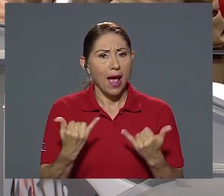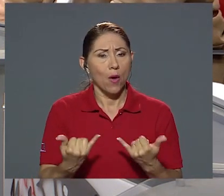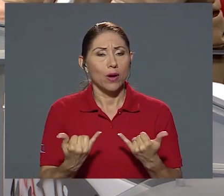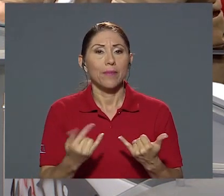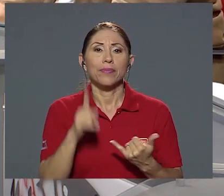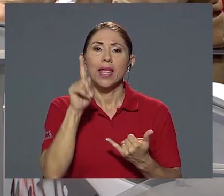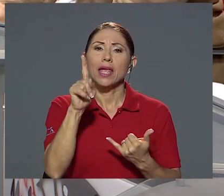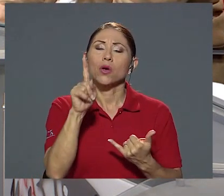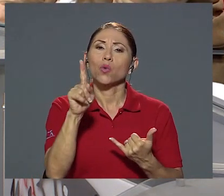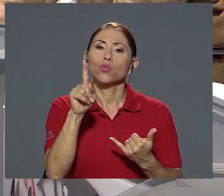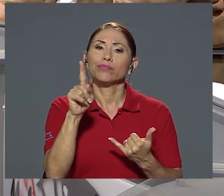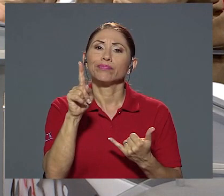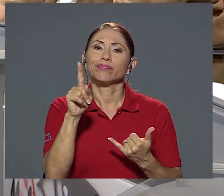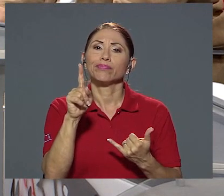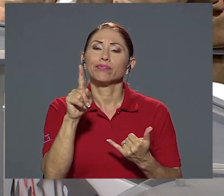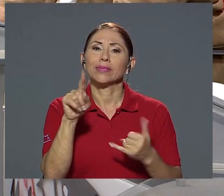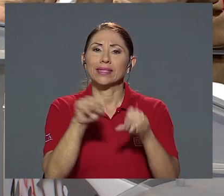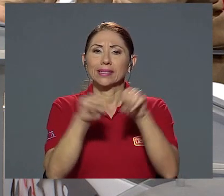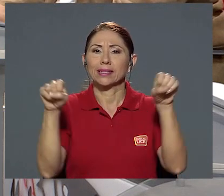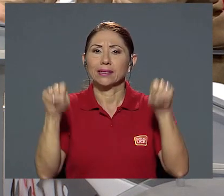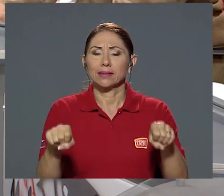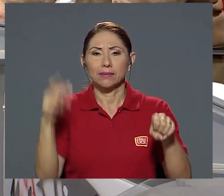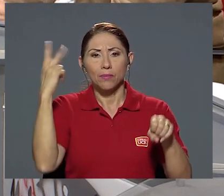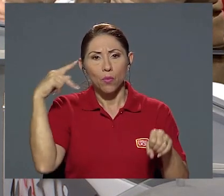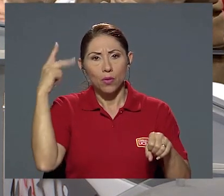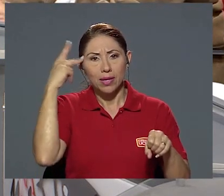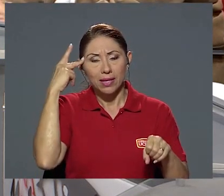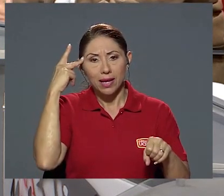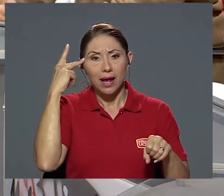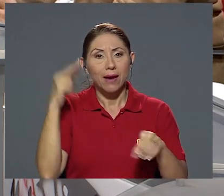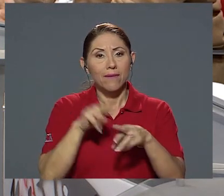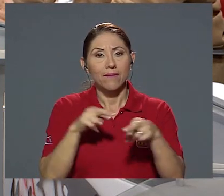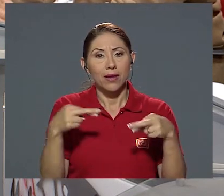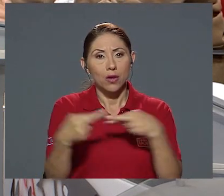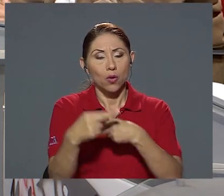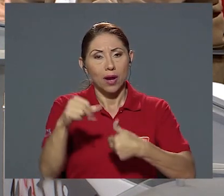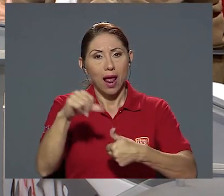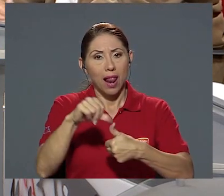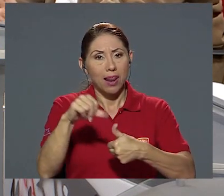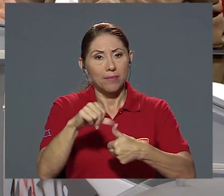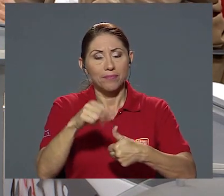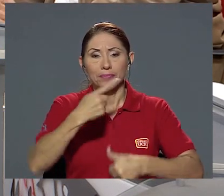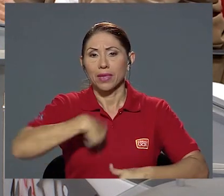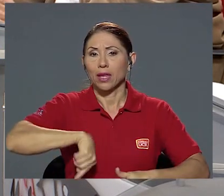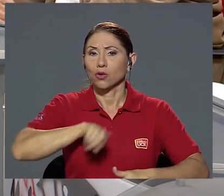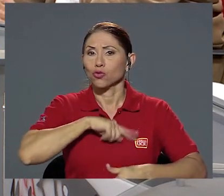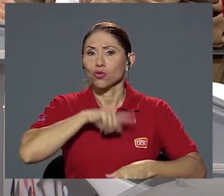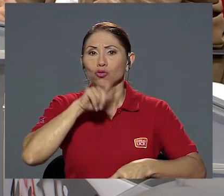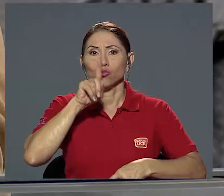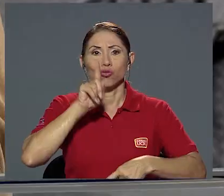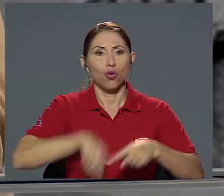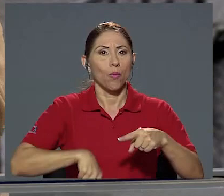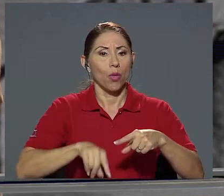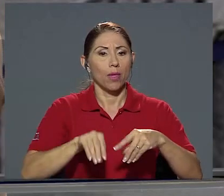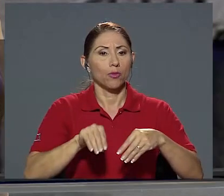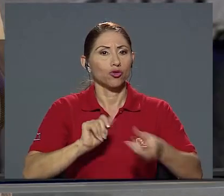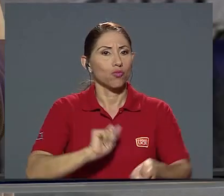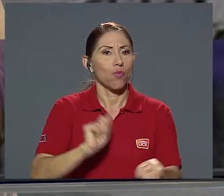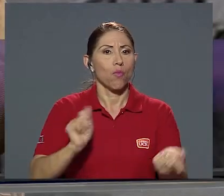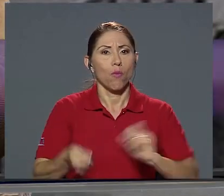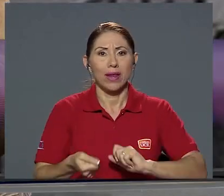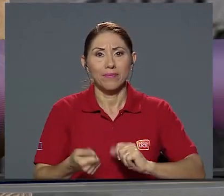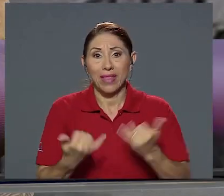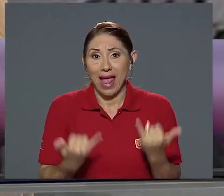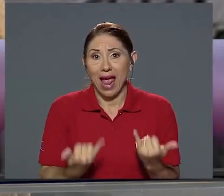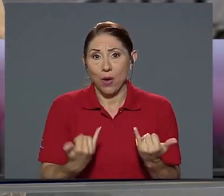sumidos en un esquema de política regional de la cual no nos podemos mover. Es decir, hay una